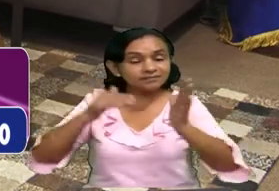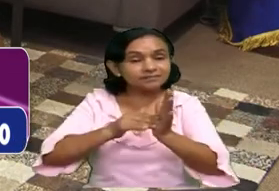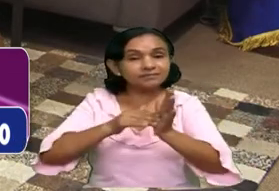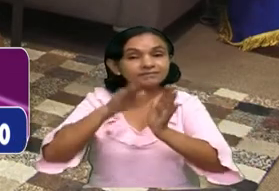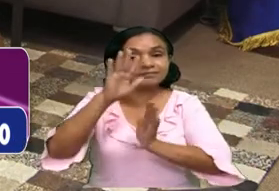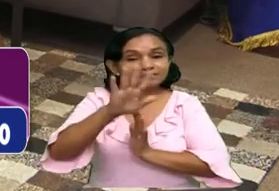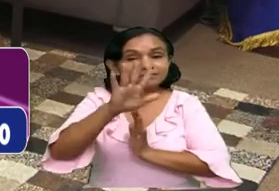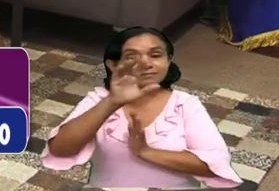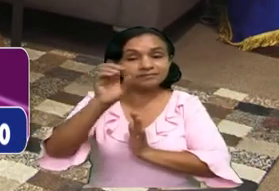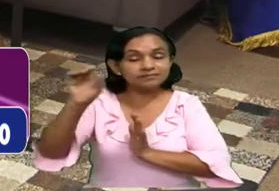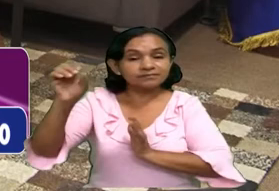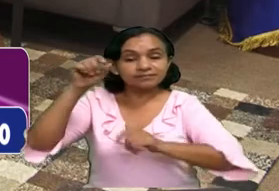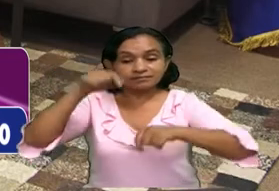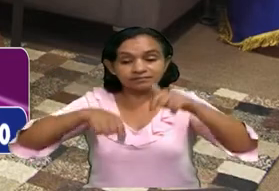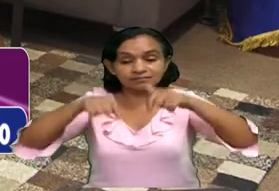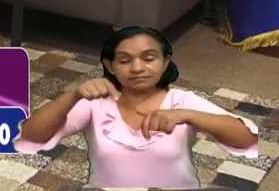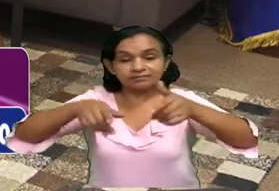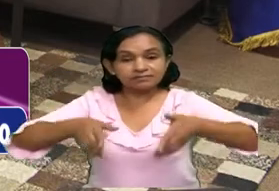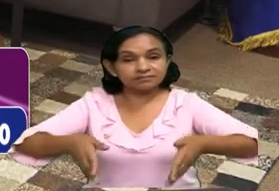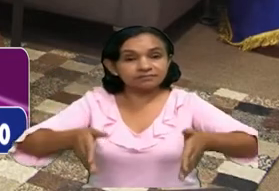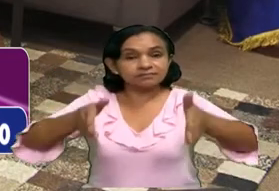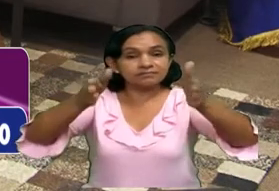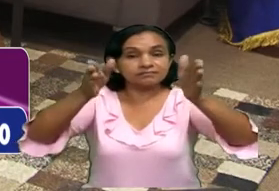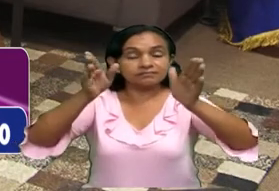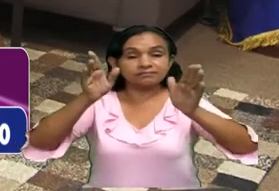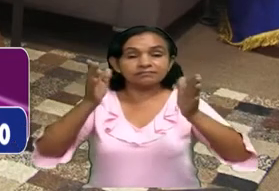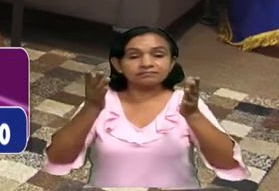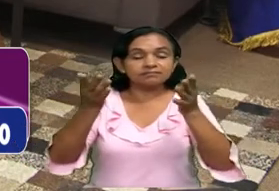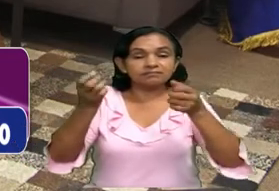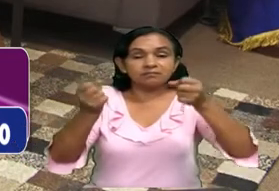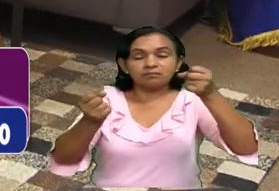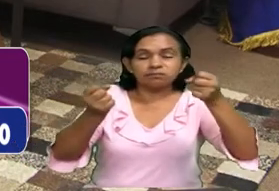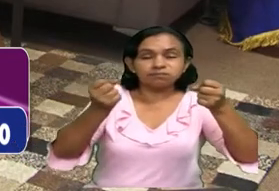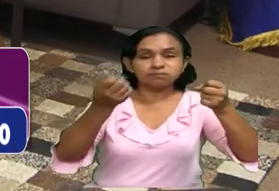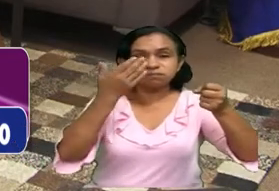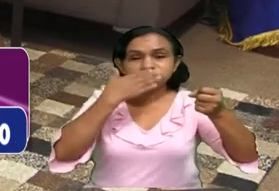carretera. Puentes. Entonces no teníamos cómo sacar la producción